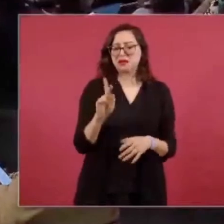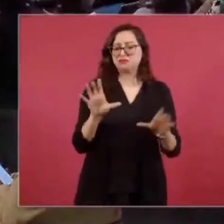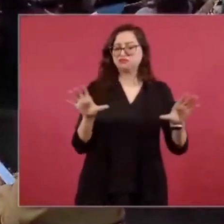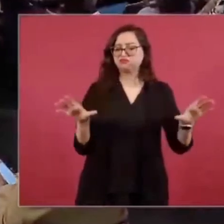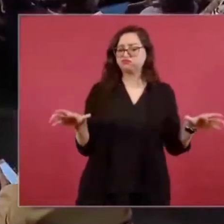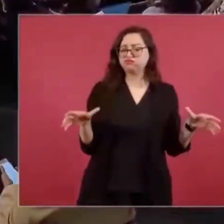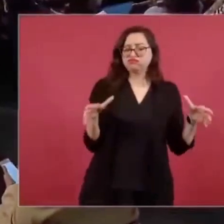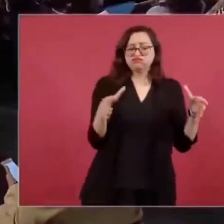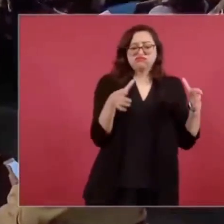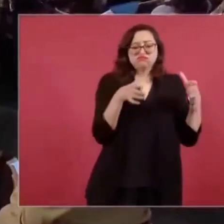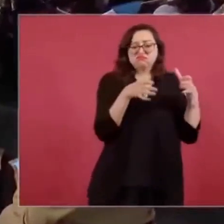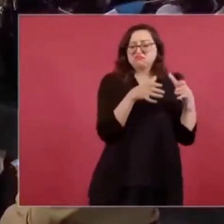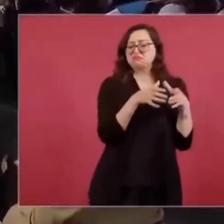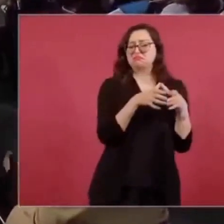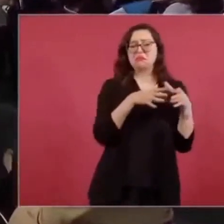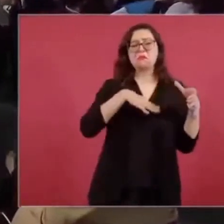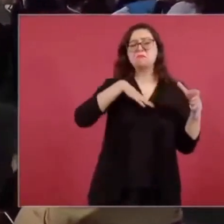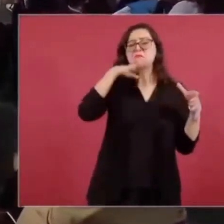los festejos del centenario